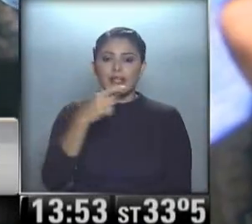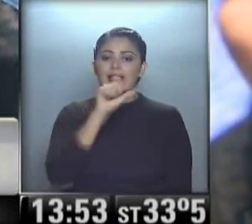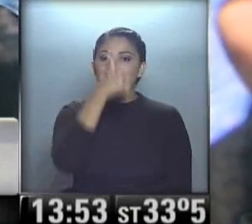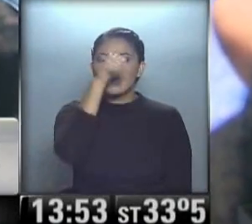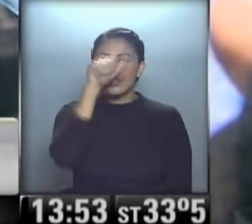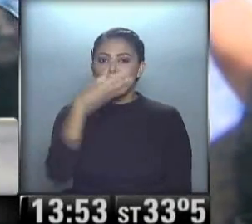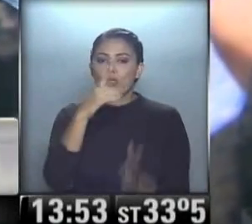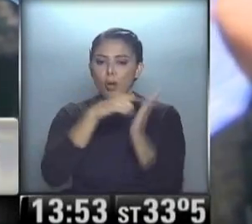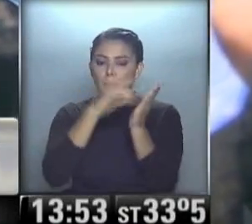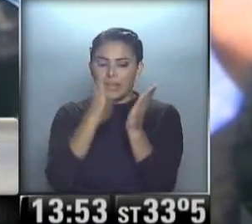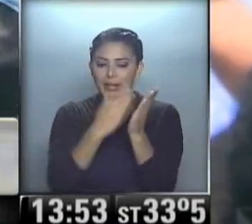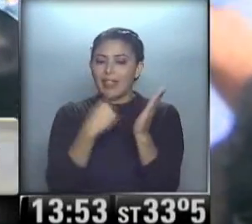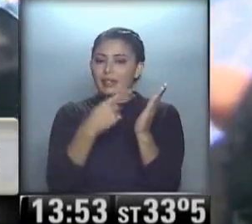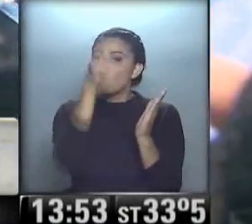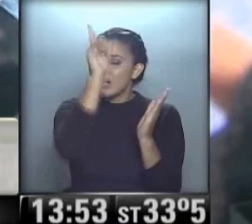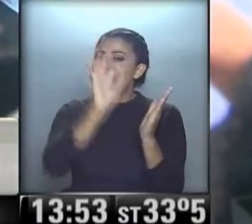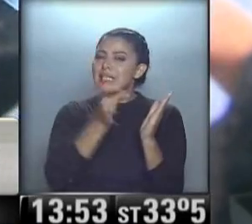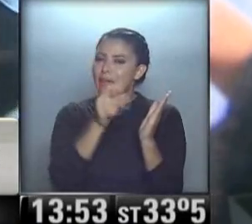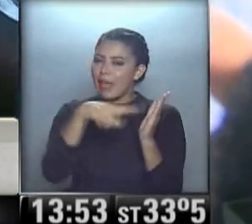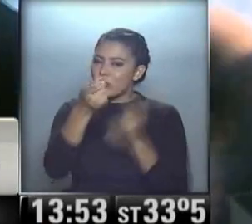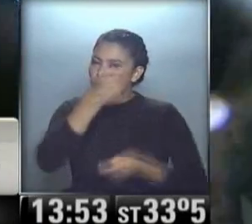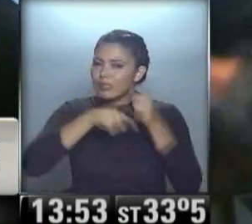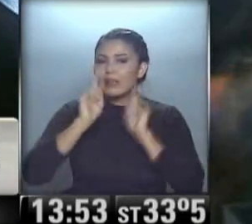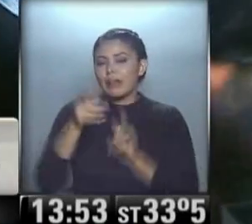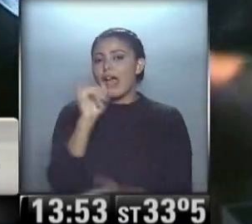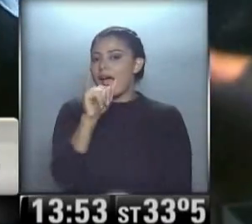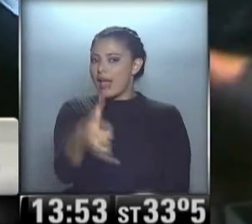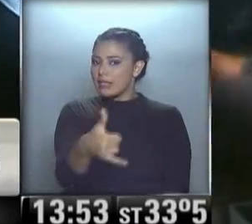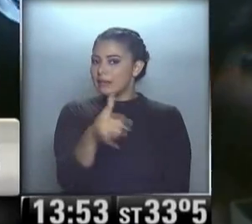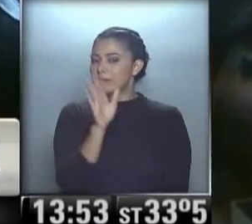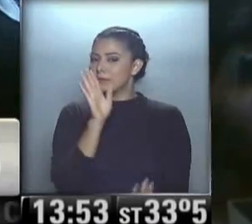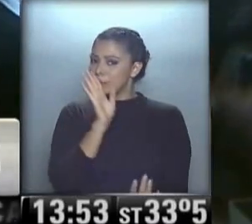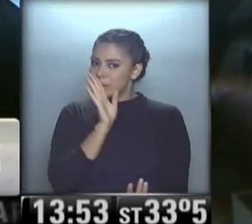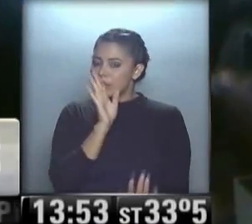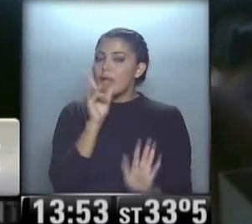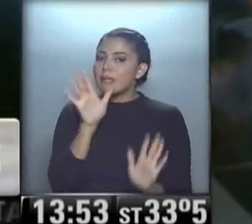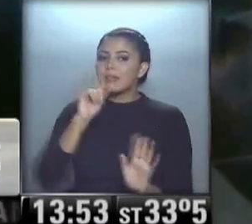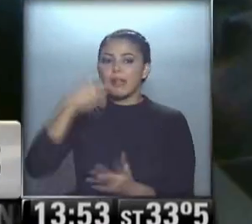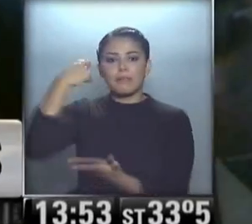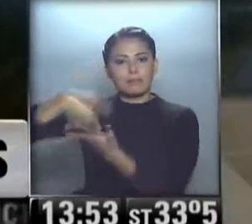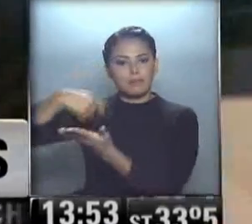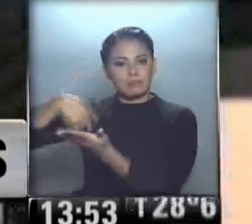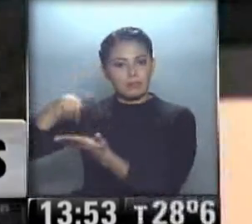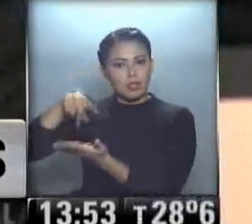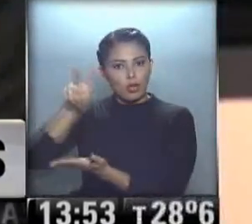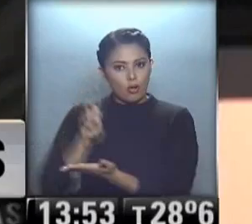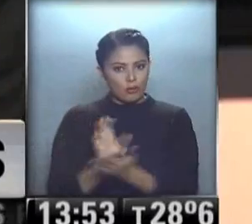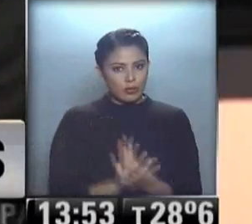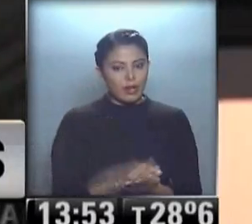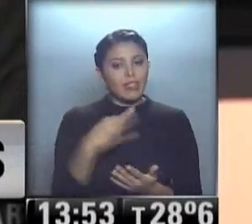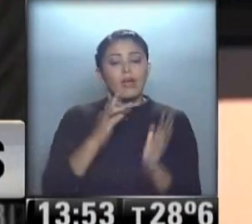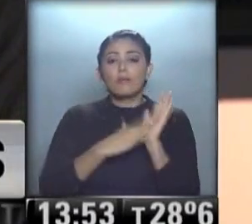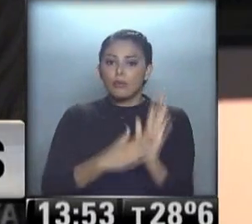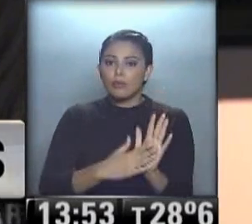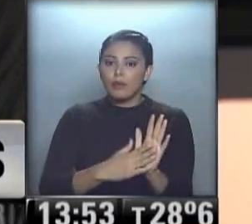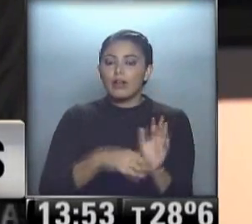la policía no solamente sabía sino que también permitía y al parecer cobraba todo esto por supuesto hay que demostrarlo